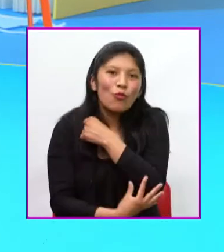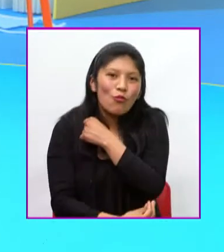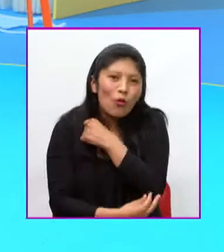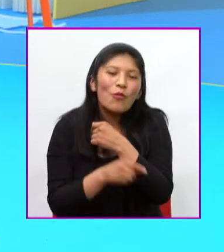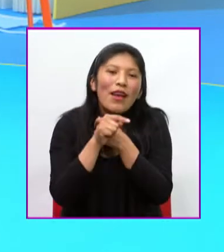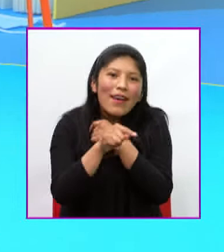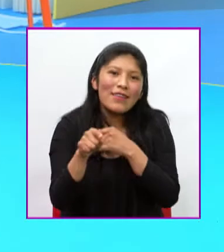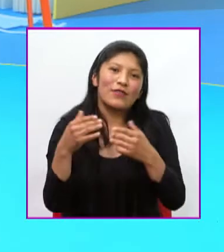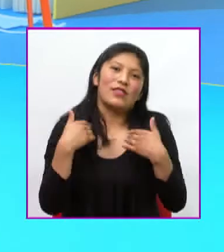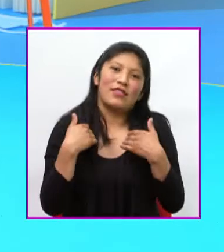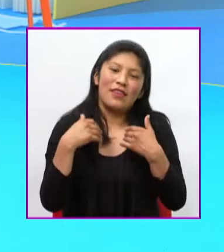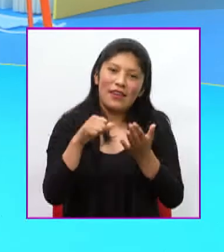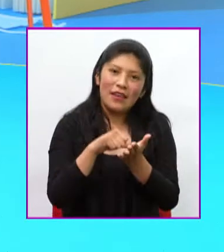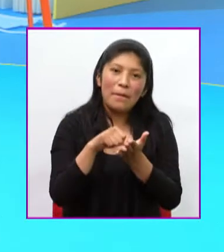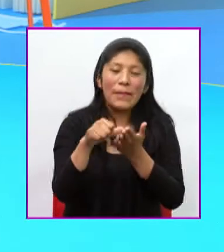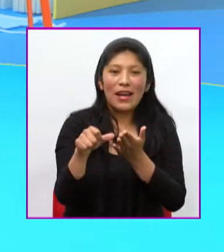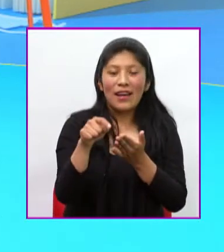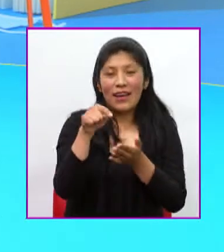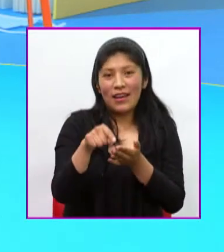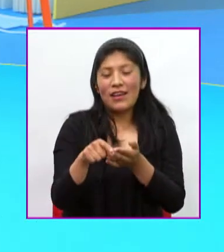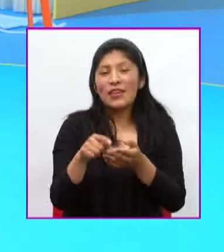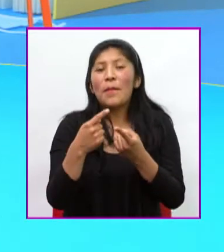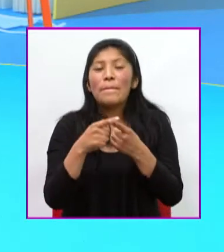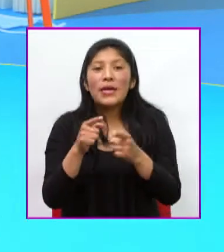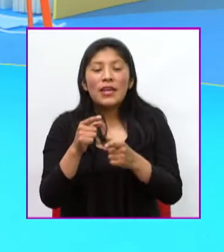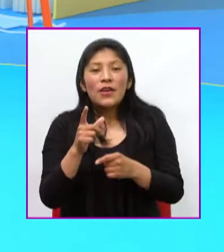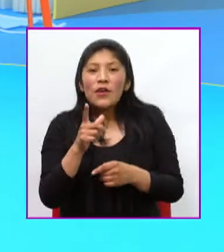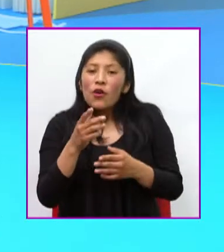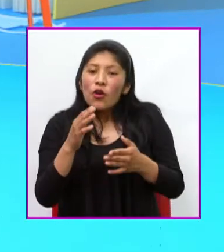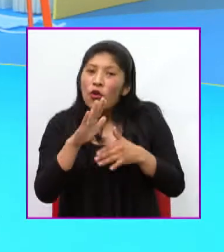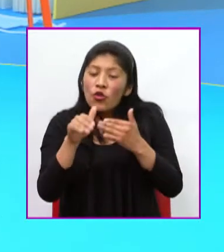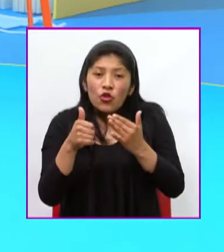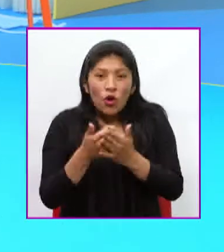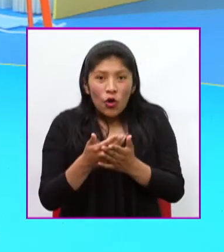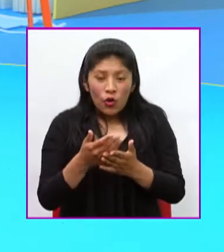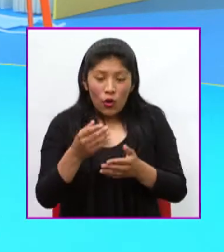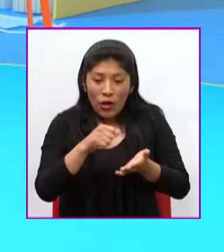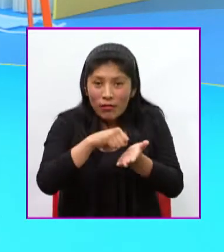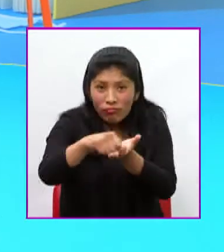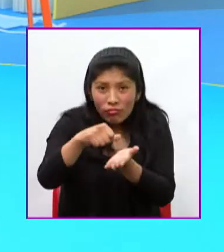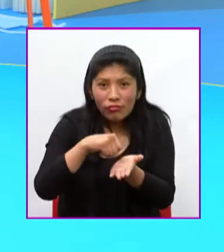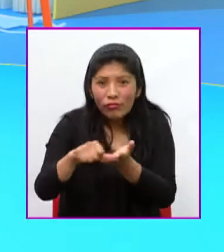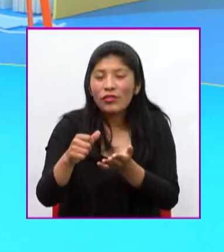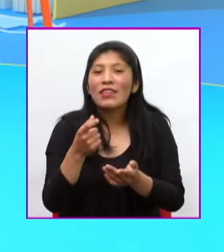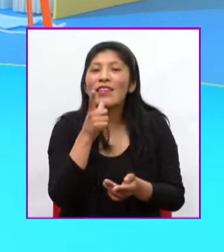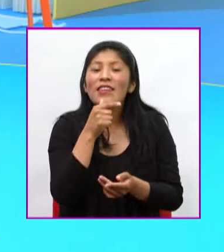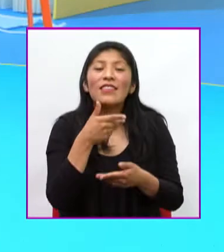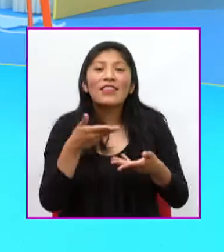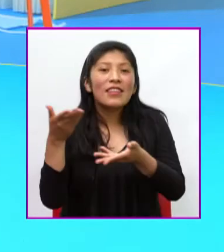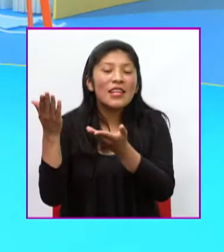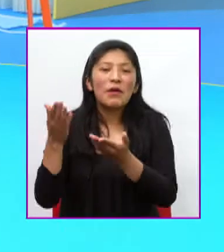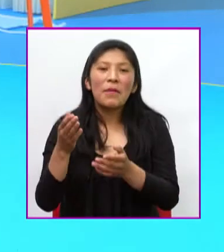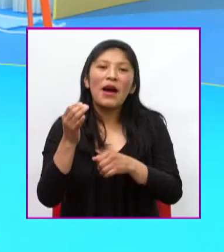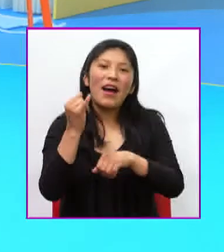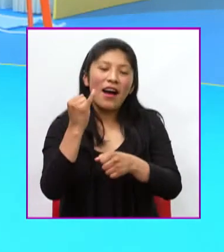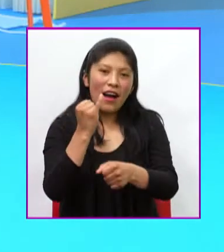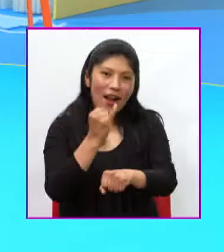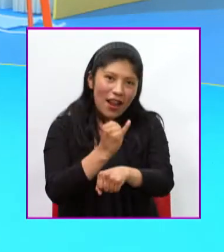Estos impuestos iban directamente al rey y a la Iglesia